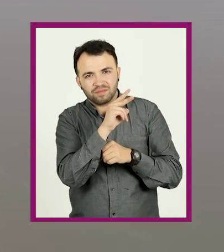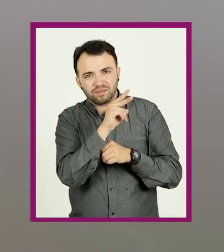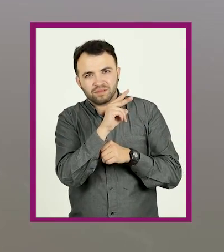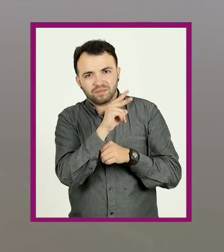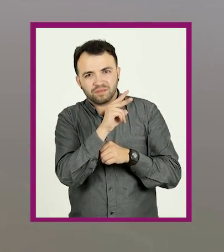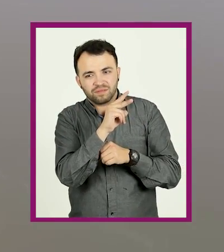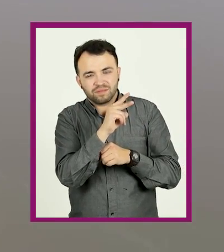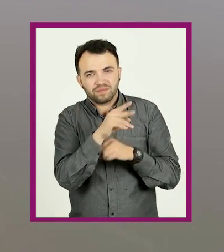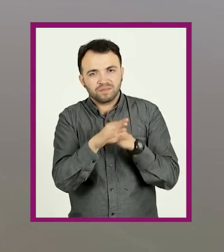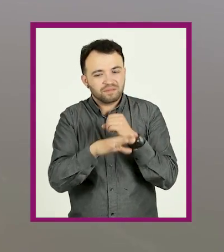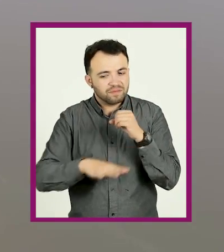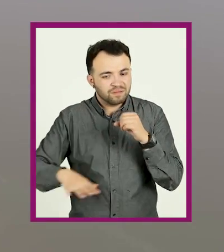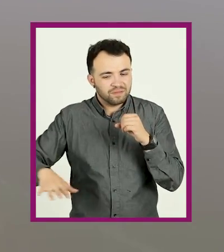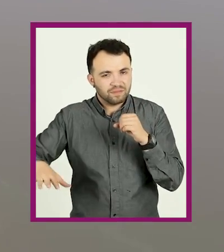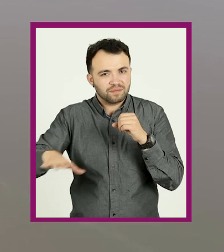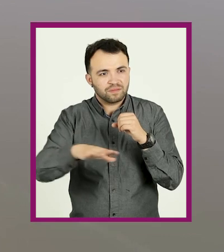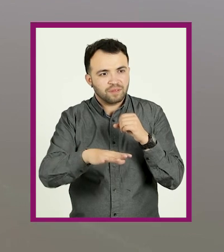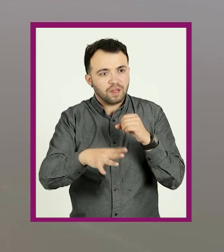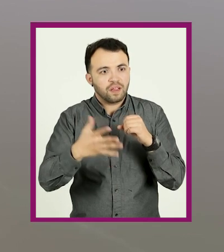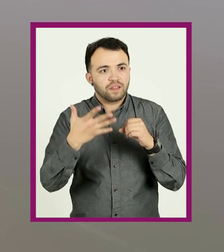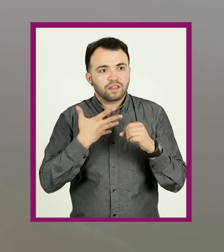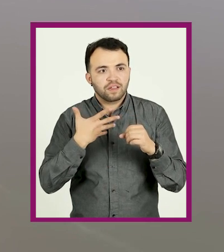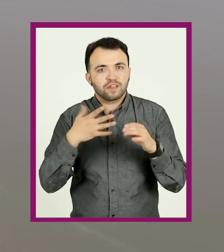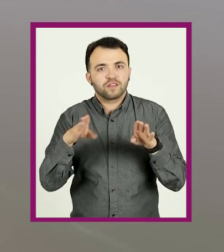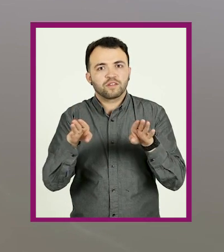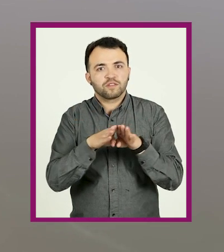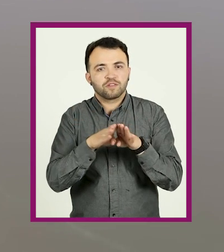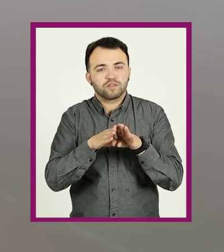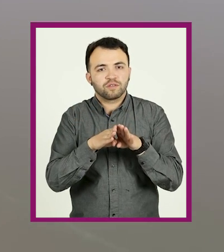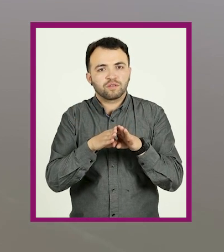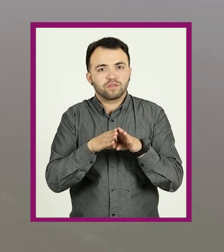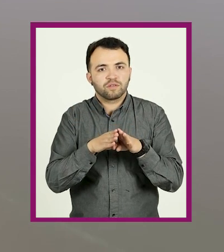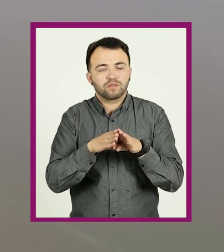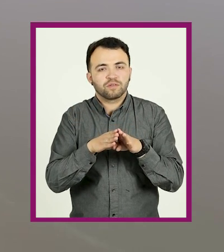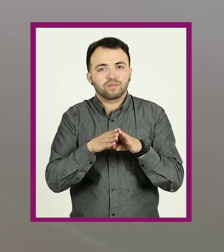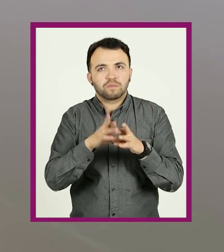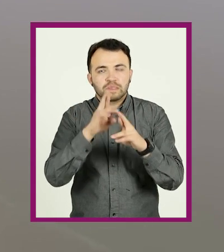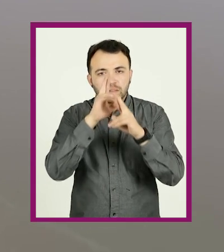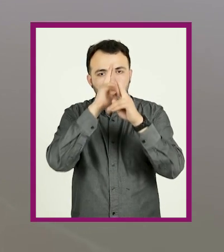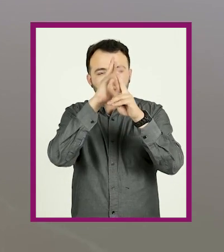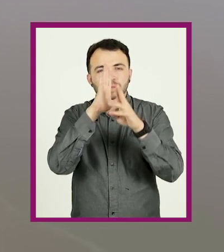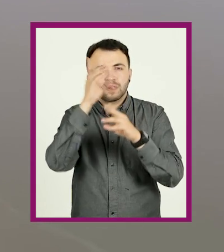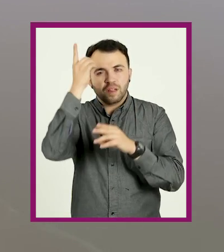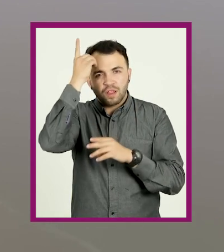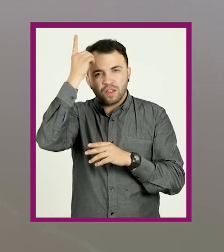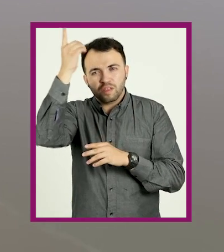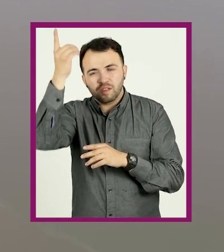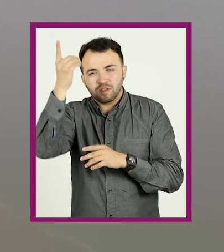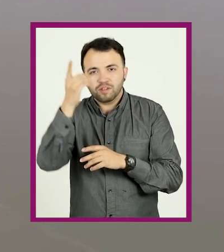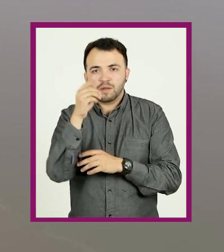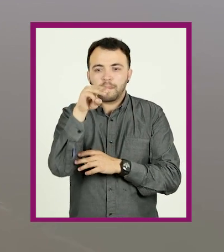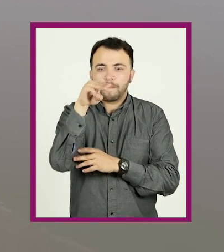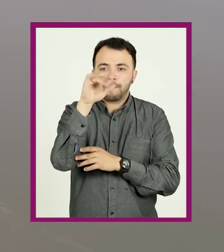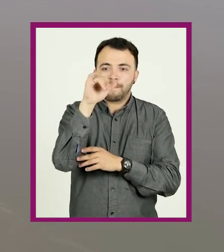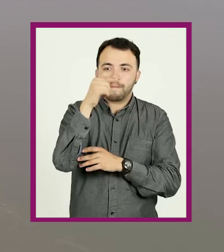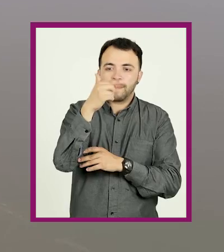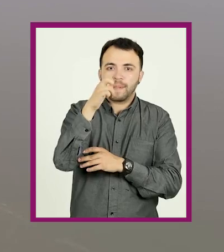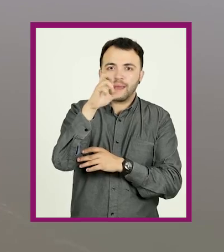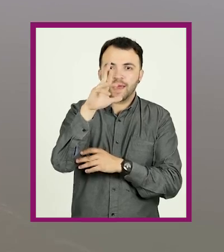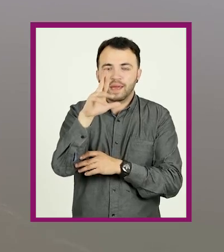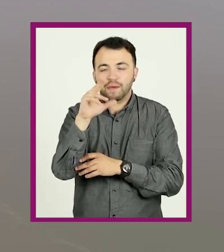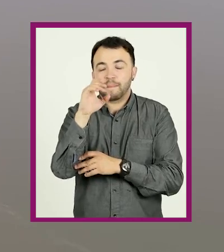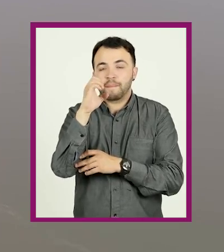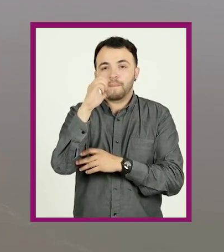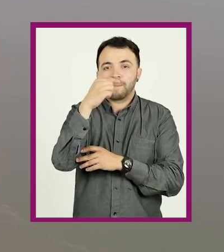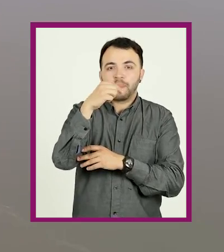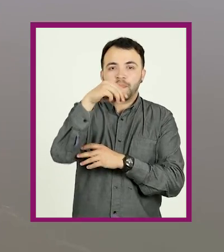la costa atlántica y acoge un monasterio medieval dedicado al culto del Arcángel Miguel, lo que lo ha hecho un